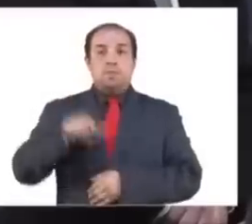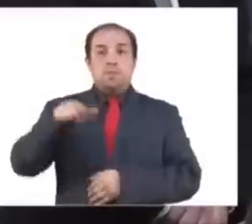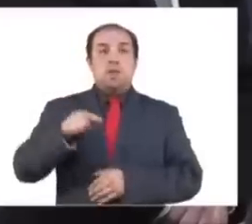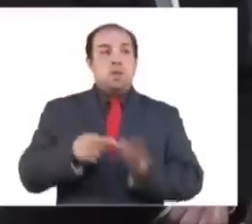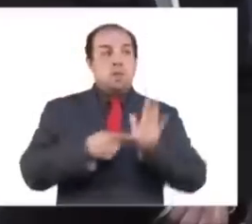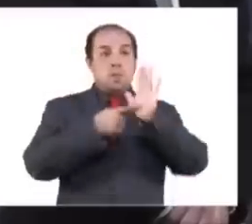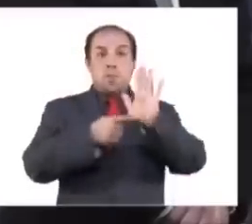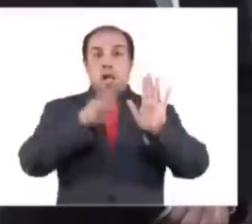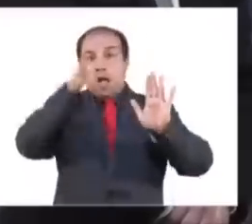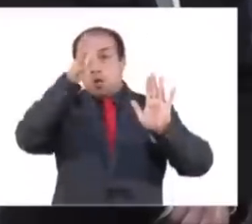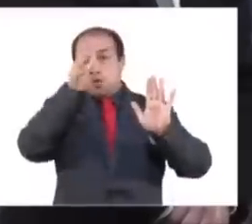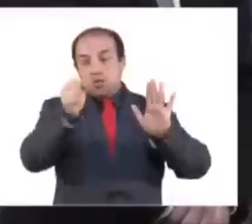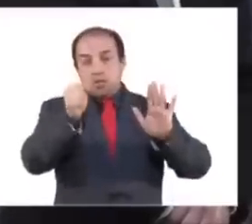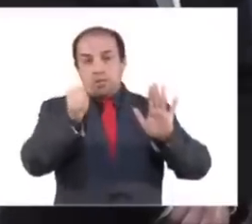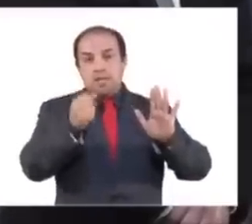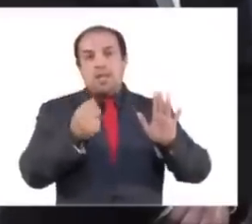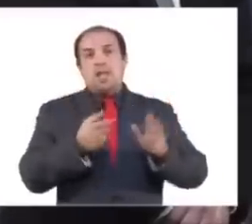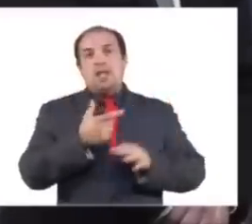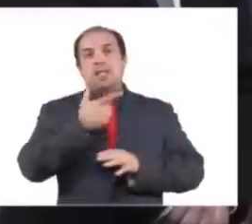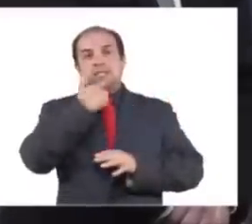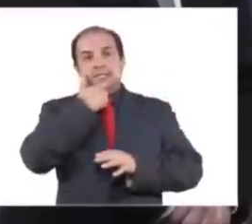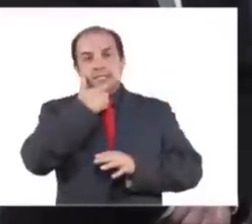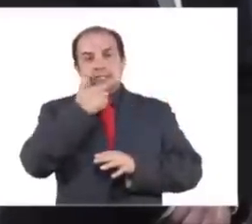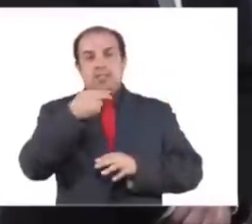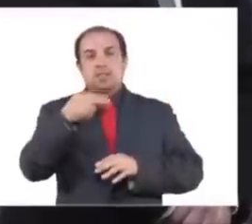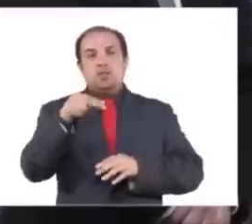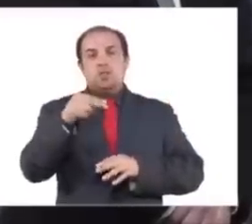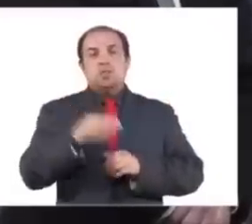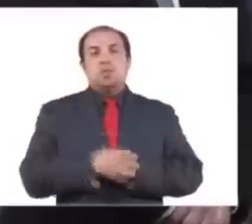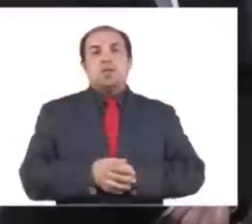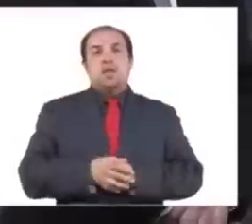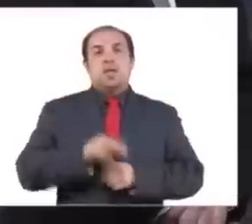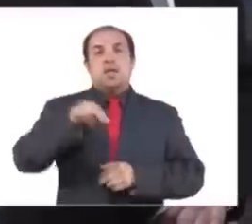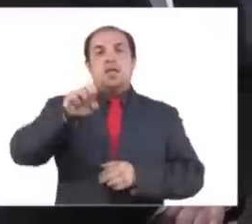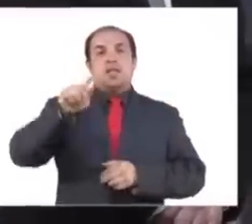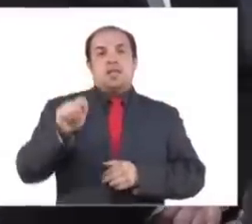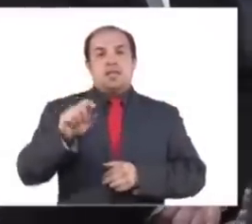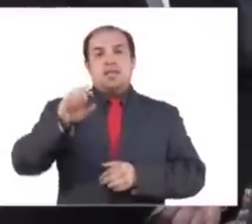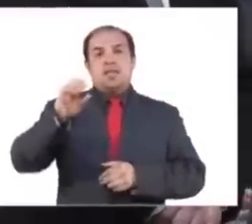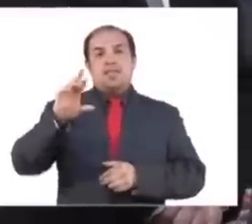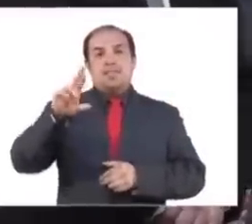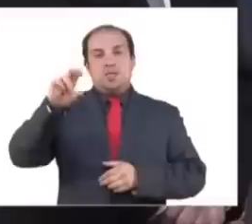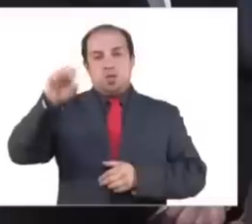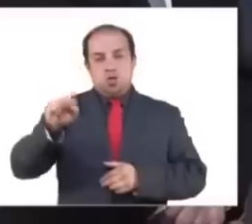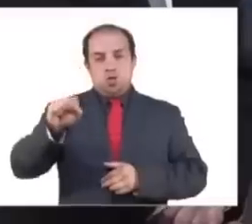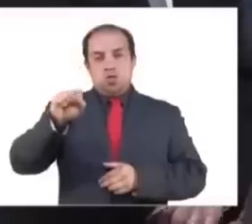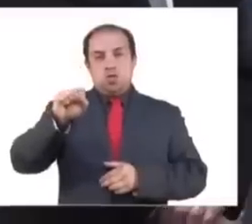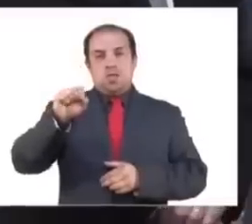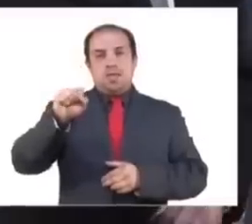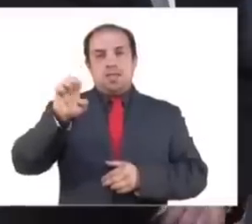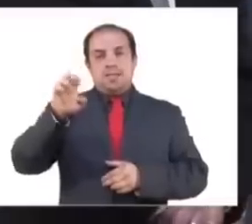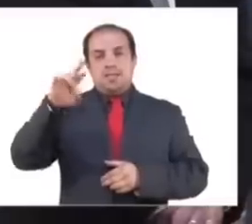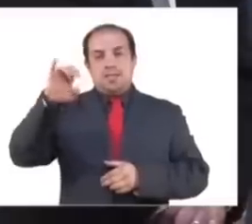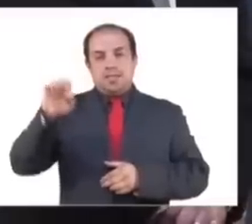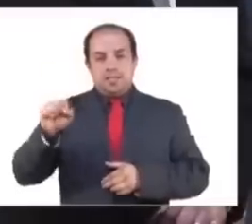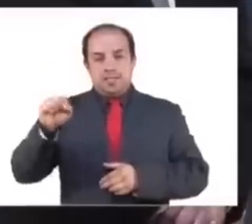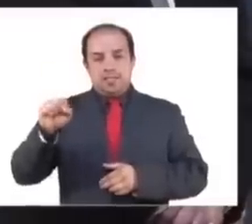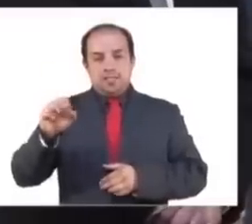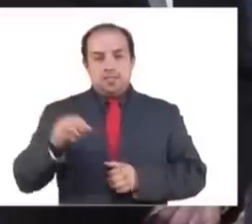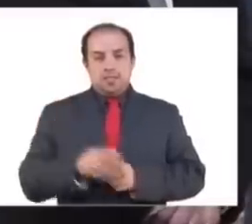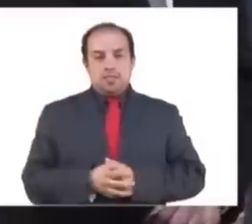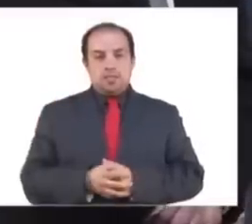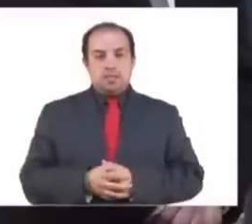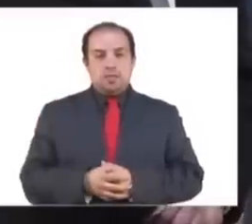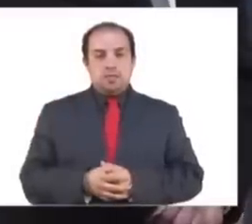concepto, en inglés se dice Net Zero Cities, no sé la traducción así a español, pero